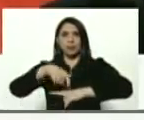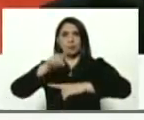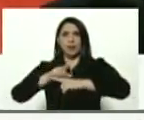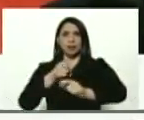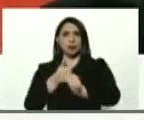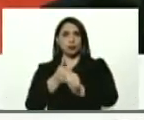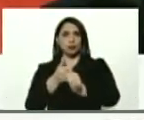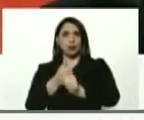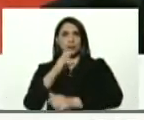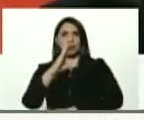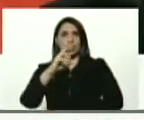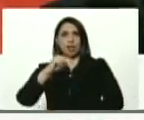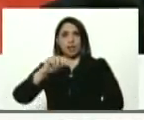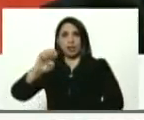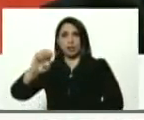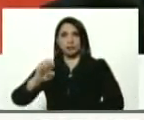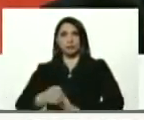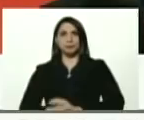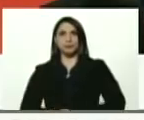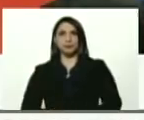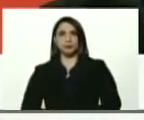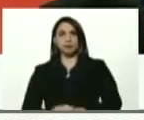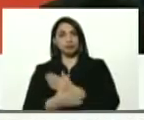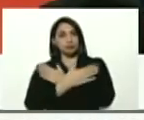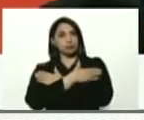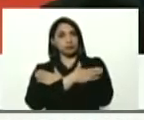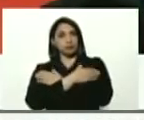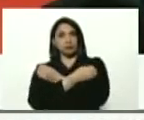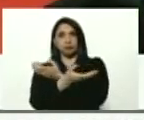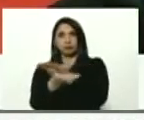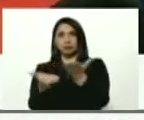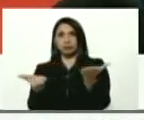del Consejo Nacional Electoral. Felicidades a todos.